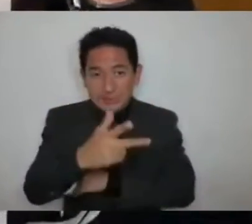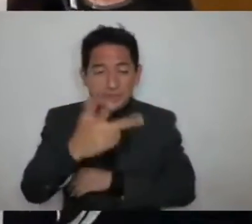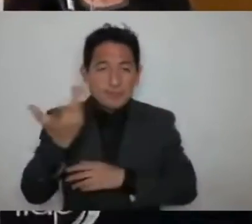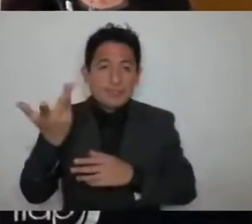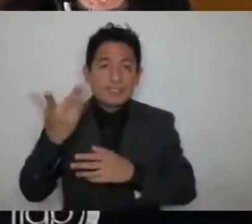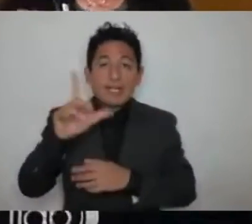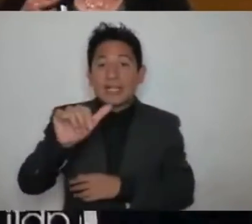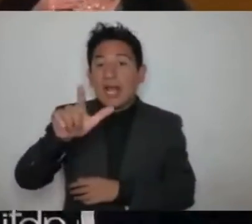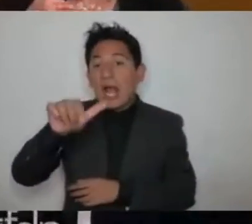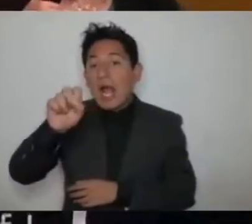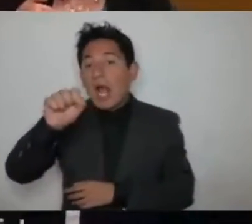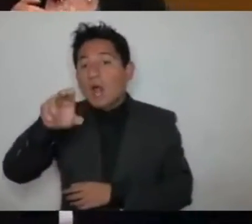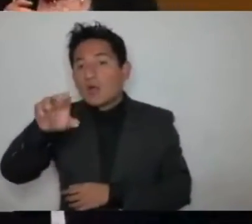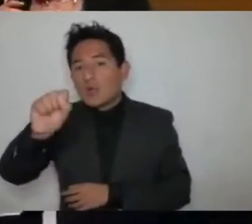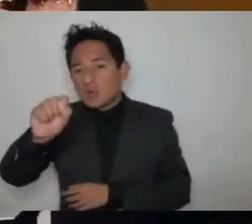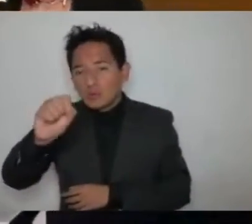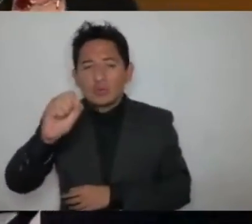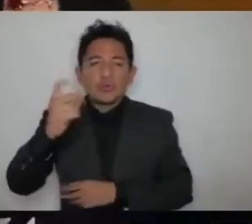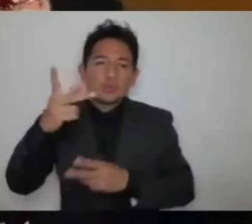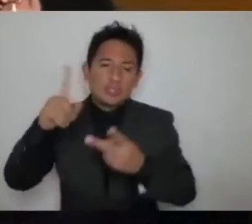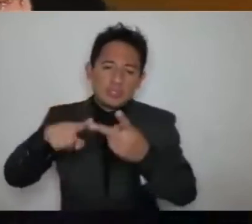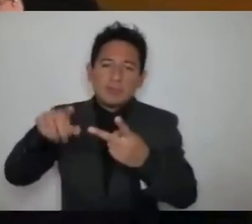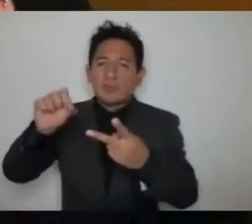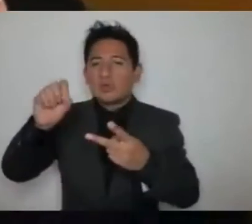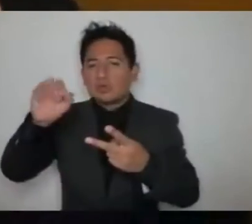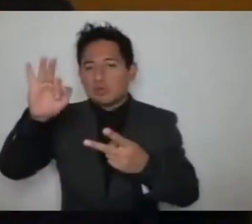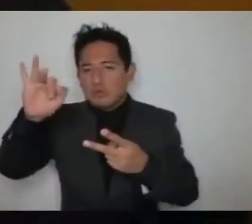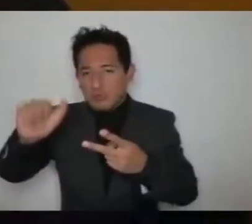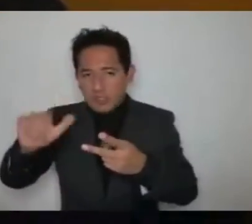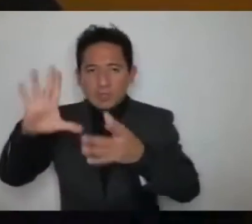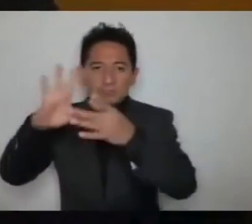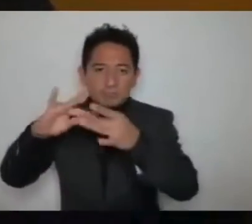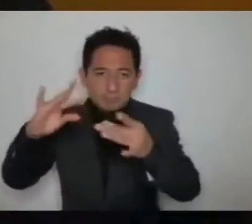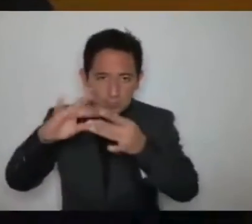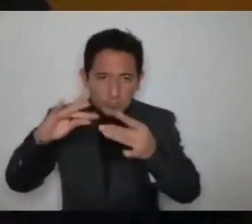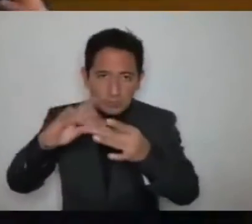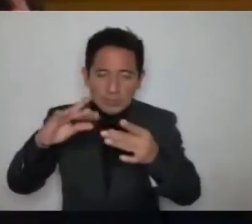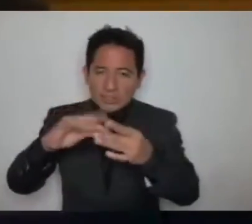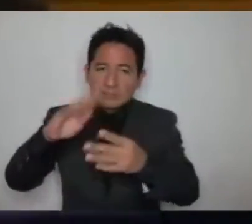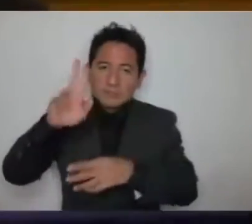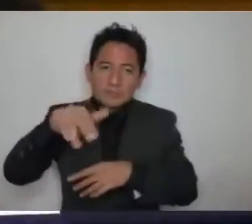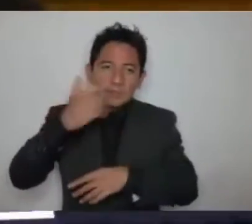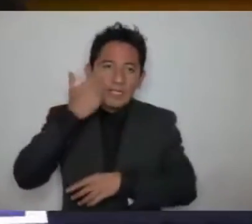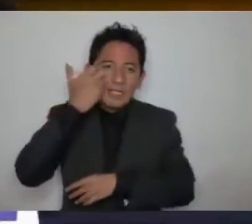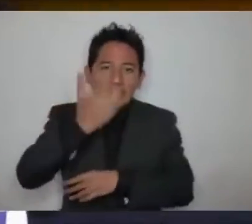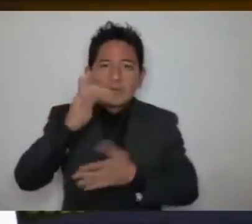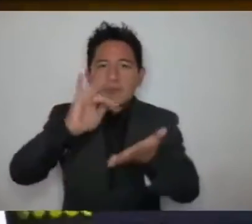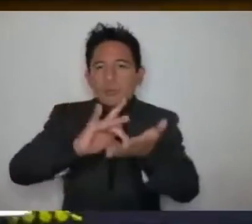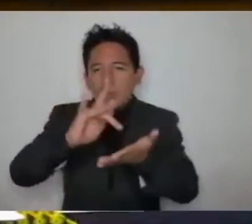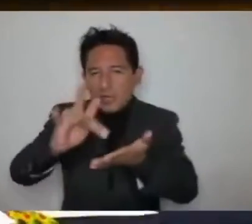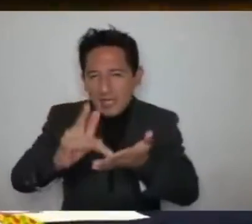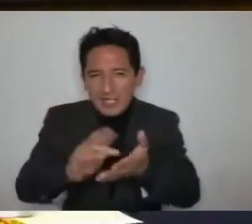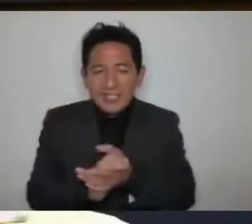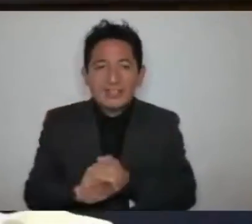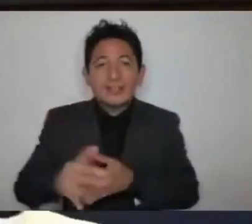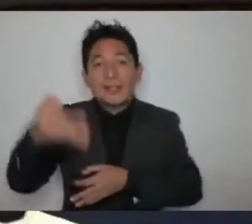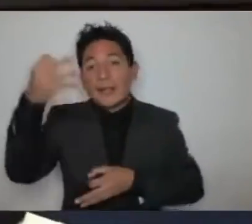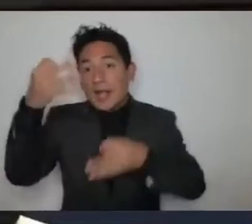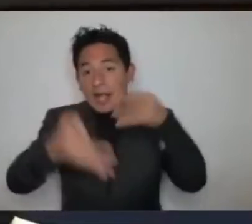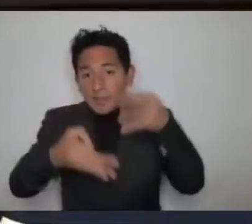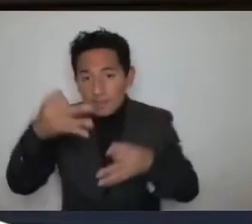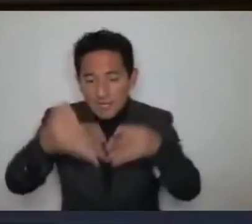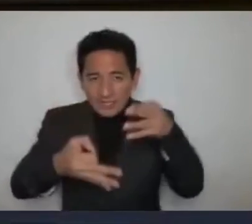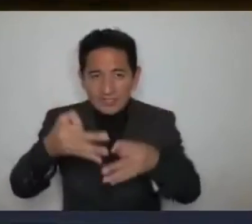Alonso y los comentarios de Sofía solo Quiero agradecer muchísimo a la magistrada Cruz parcero a